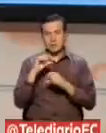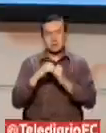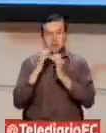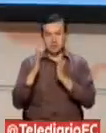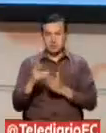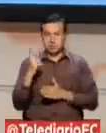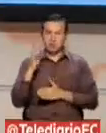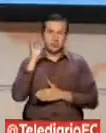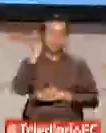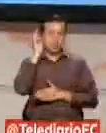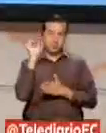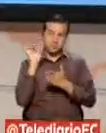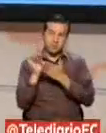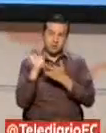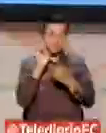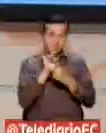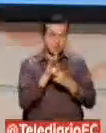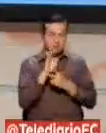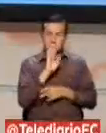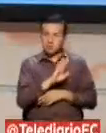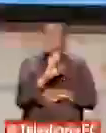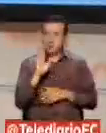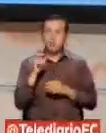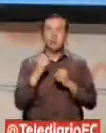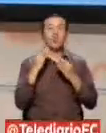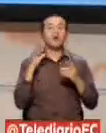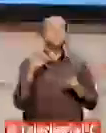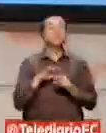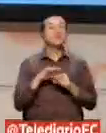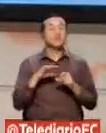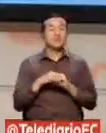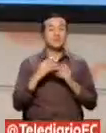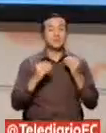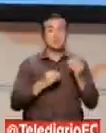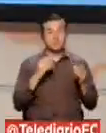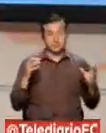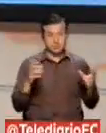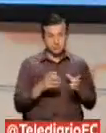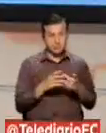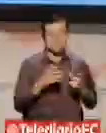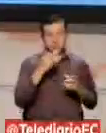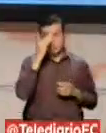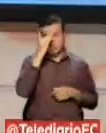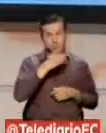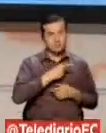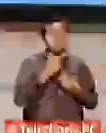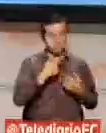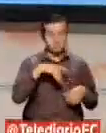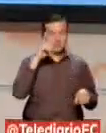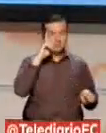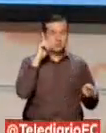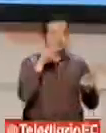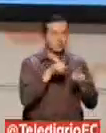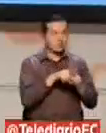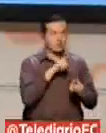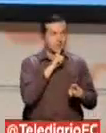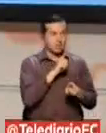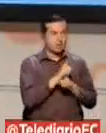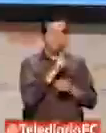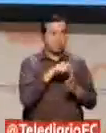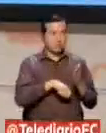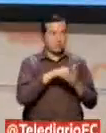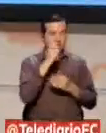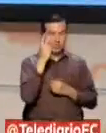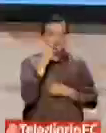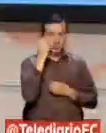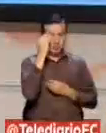señoras. La diferencia está en con cuántos votos. De nuestro bloque va a haber decisión unánime de que se aprueben los dos